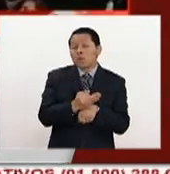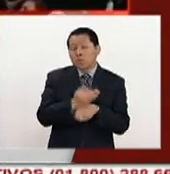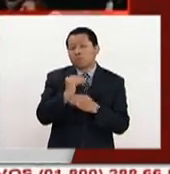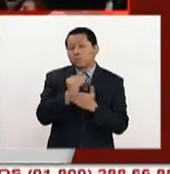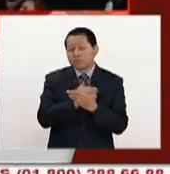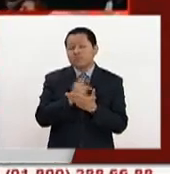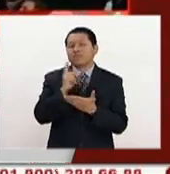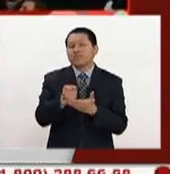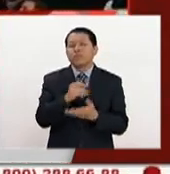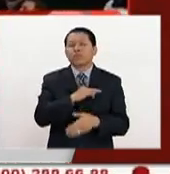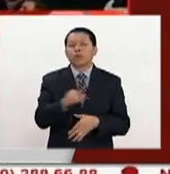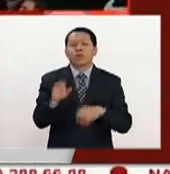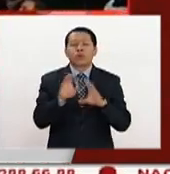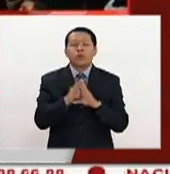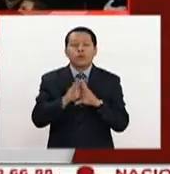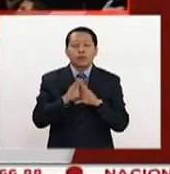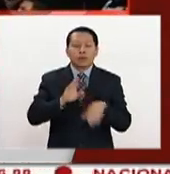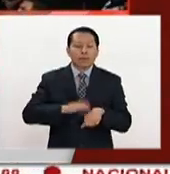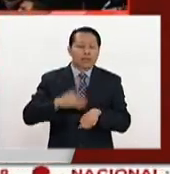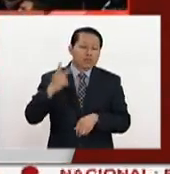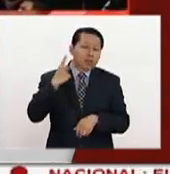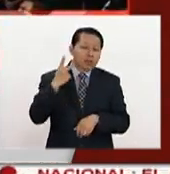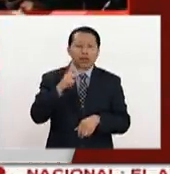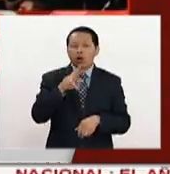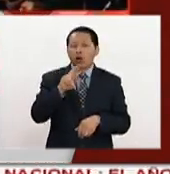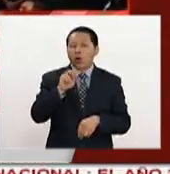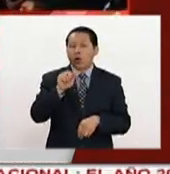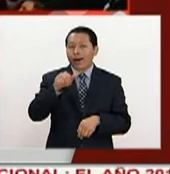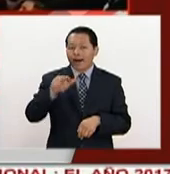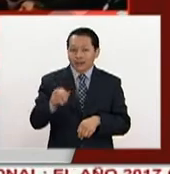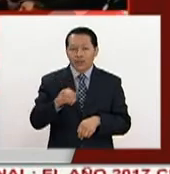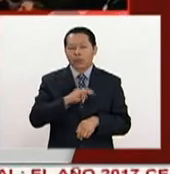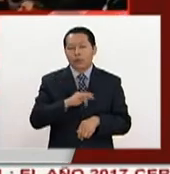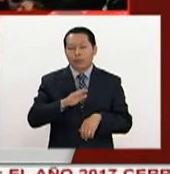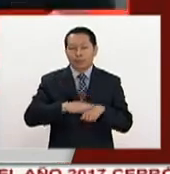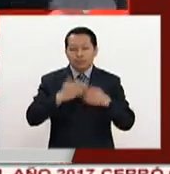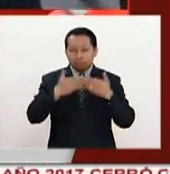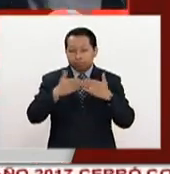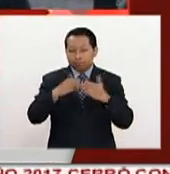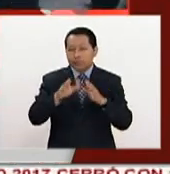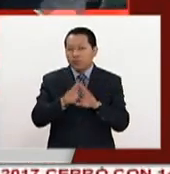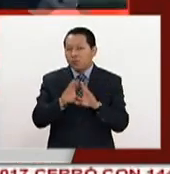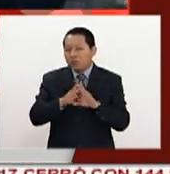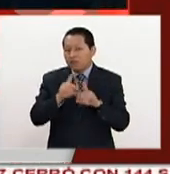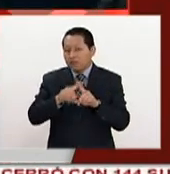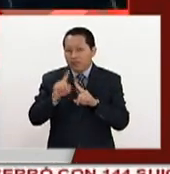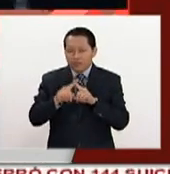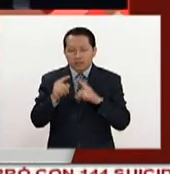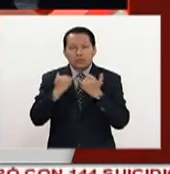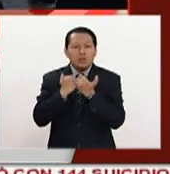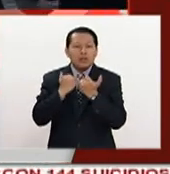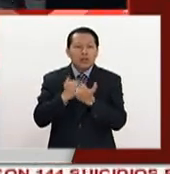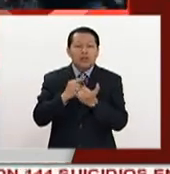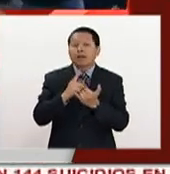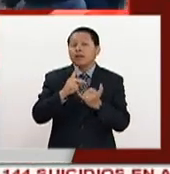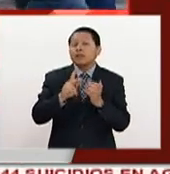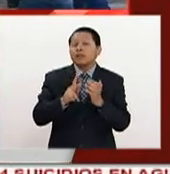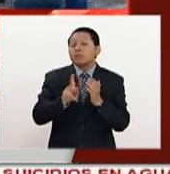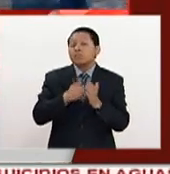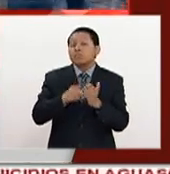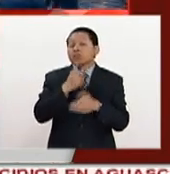le daría cierto margen político a Rouhani para poder ampliar ciertos cauces. Él también es la segunda vez que